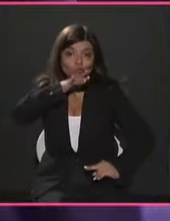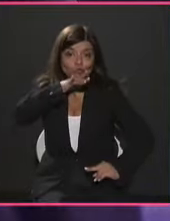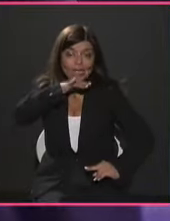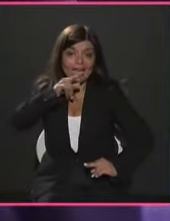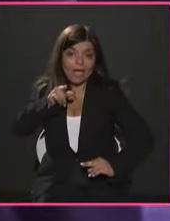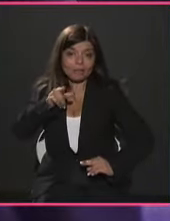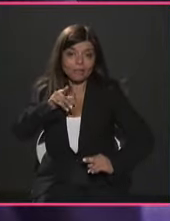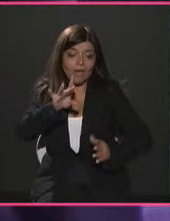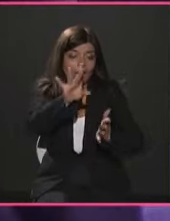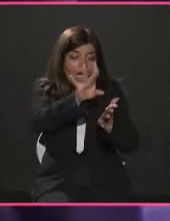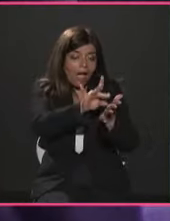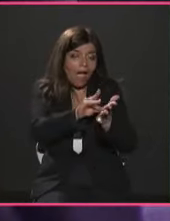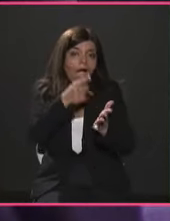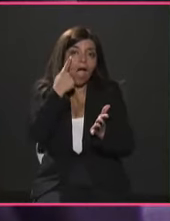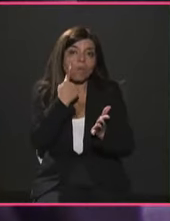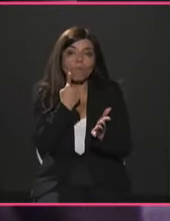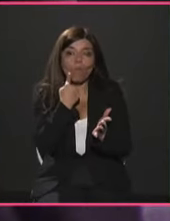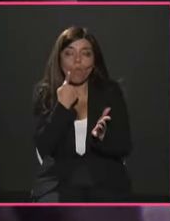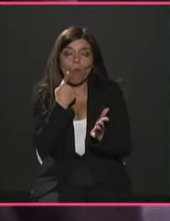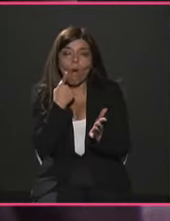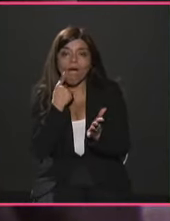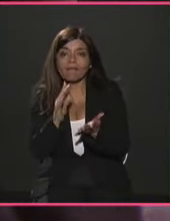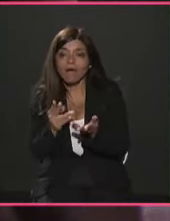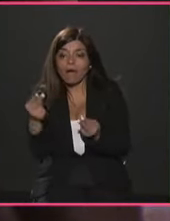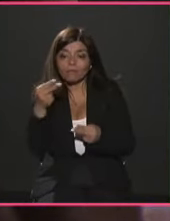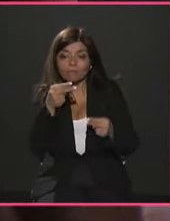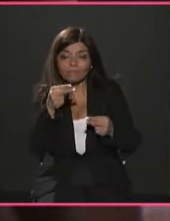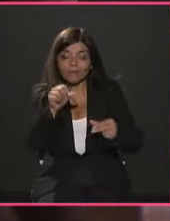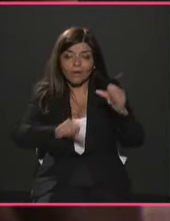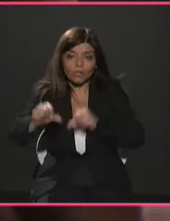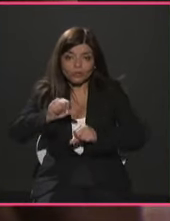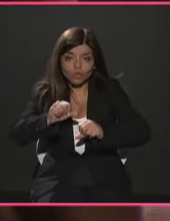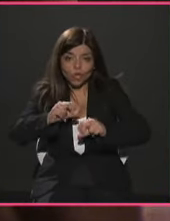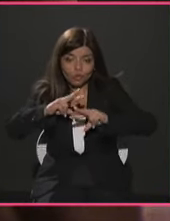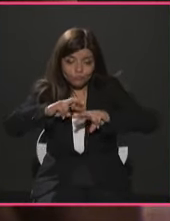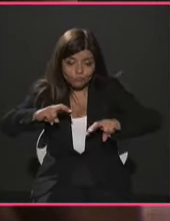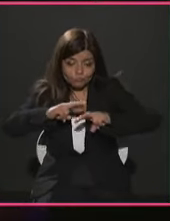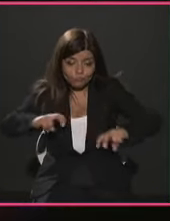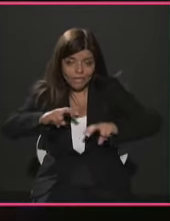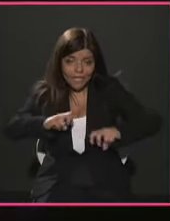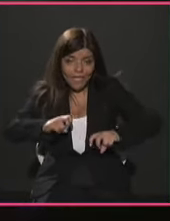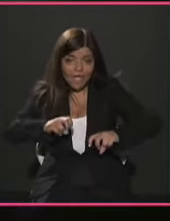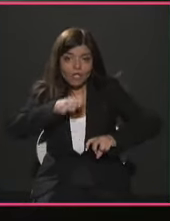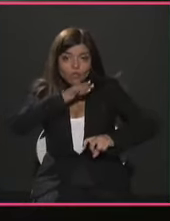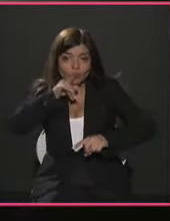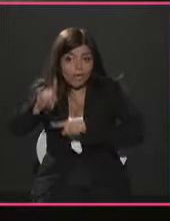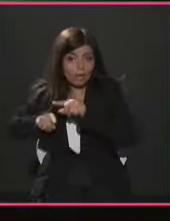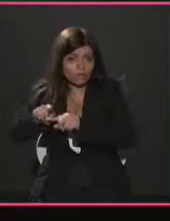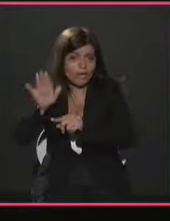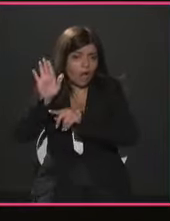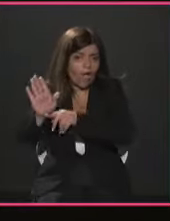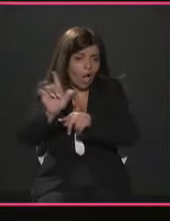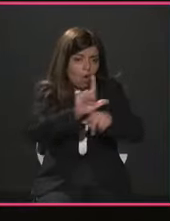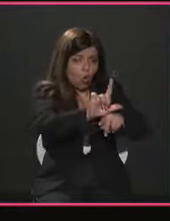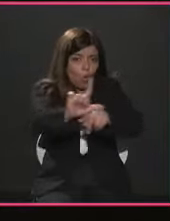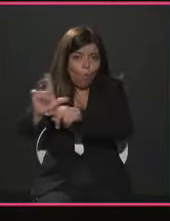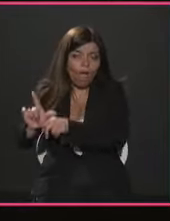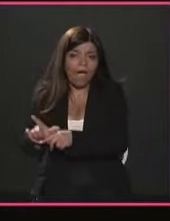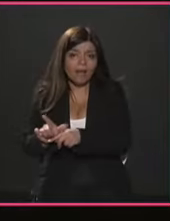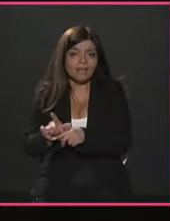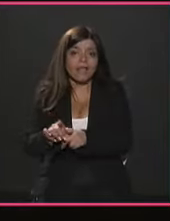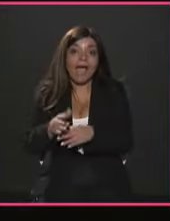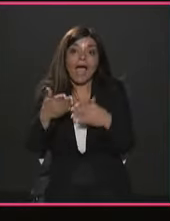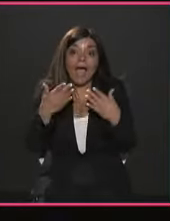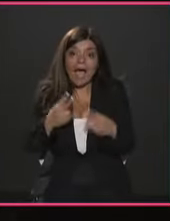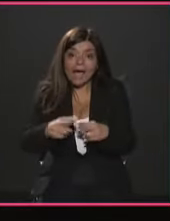para poder sacar un análisis de todos estos pequeños muestras que utilizamos en terreno entonces podemos hacer esto de una manera